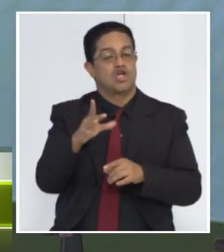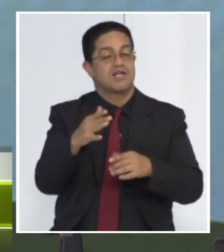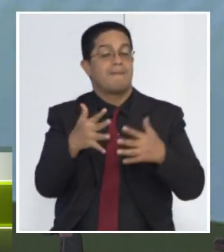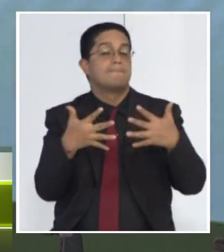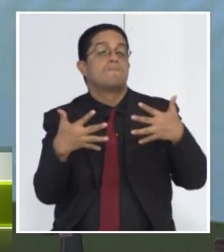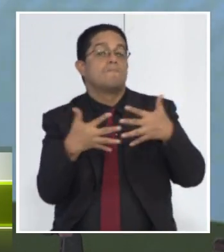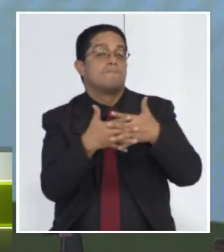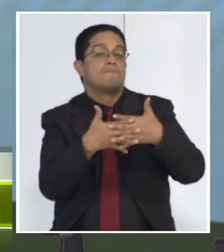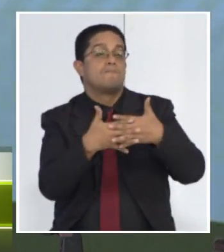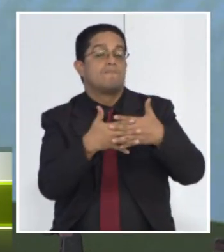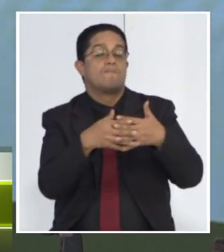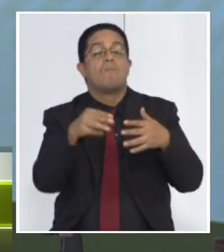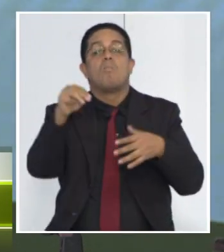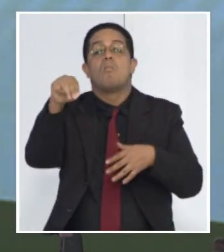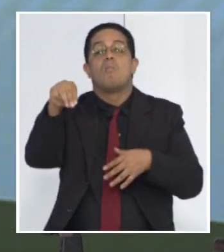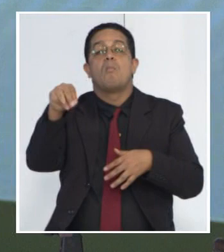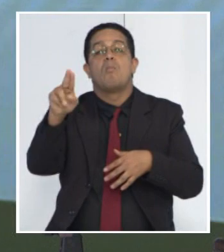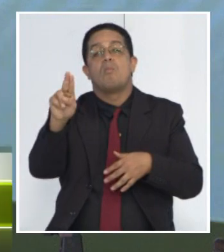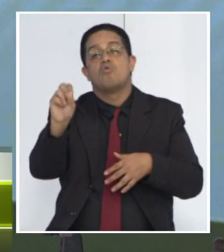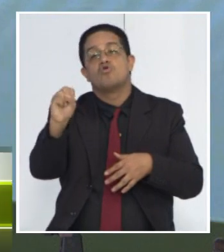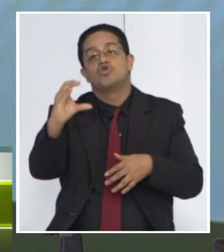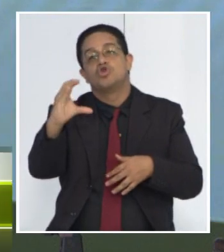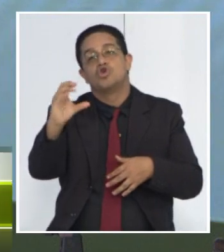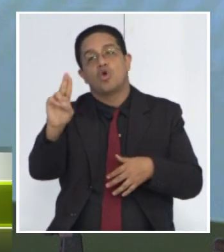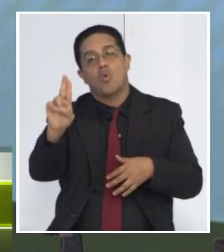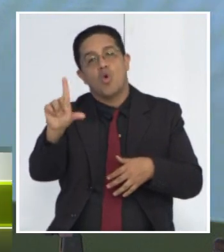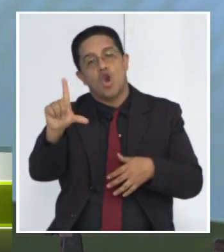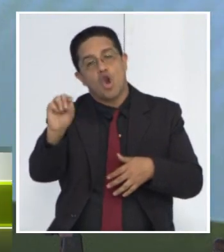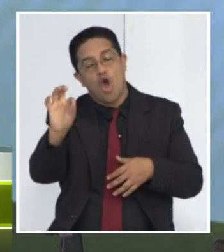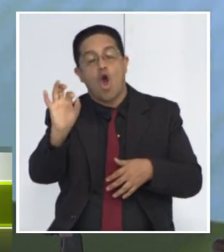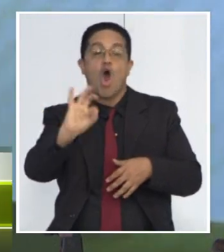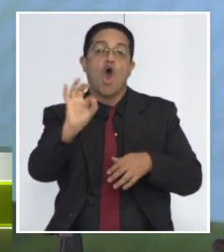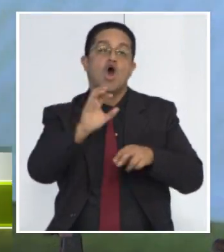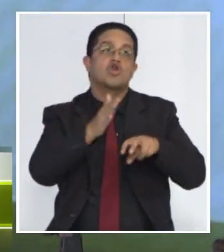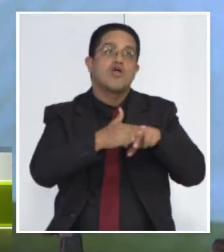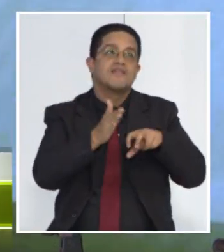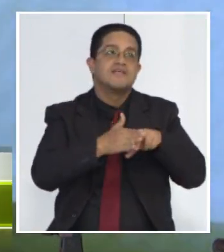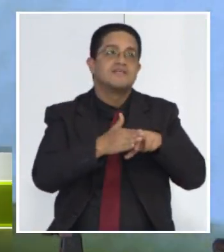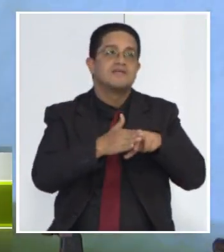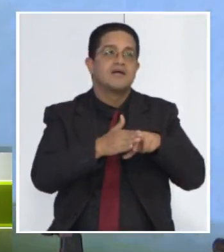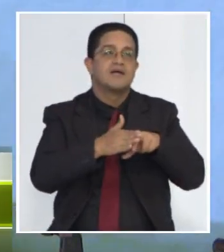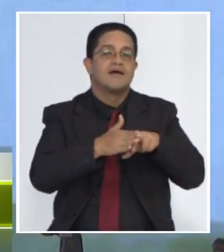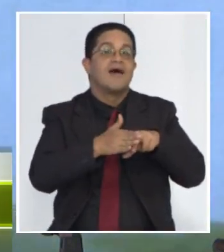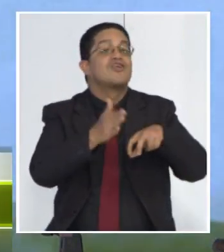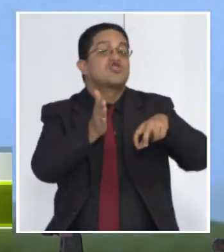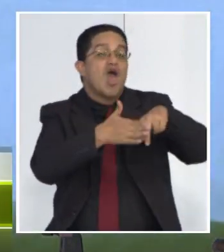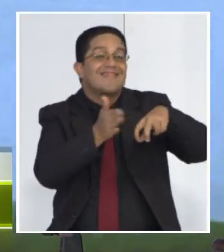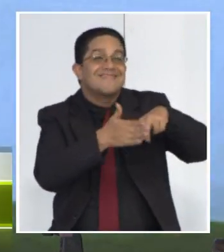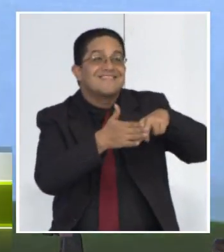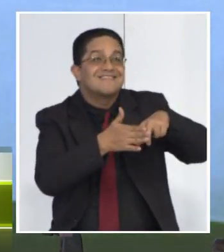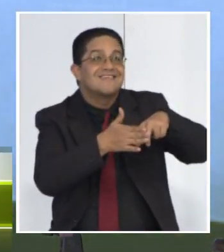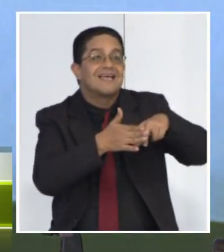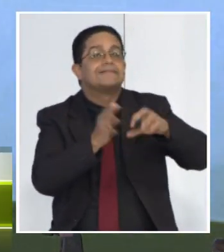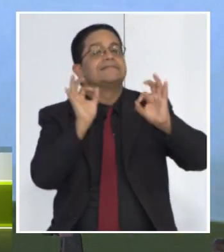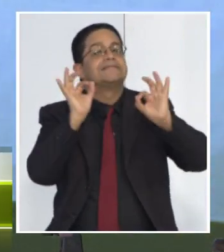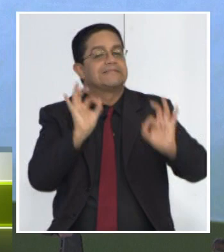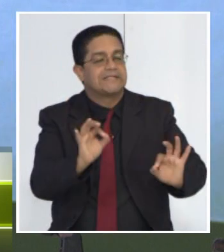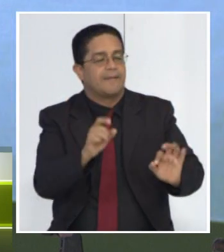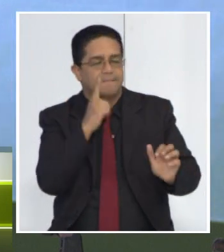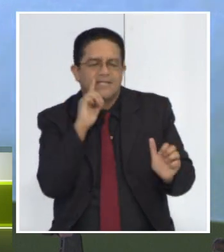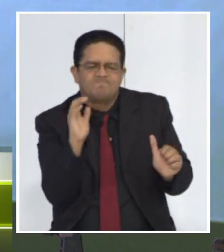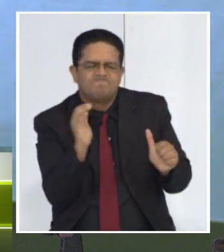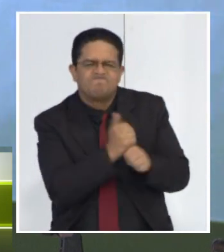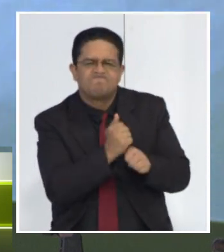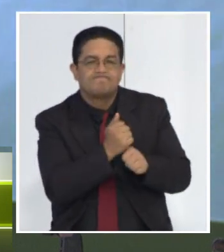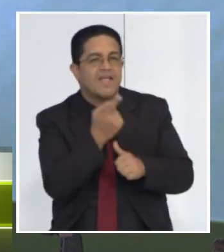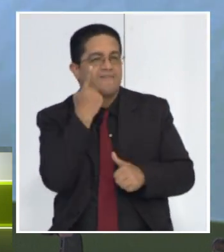de traumatología que cada vez que nos llegue un paciente que refiere un dolor en la rodilla, siempre es bueno revisar la